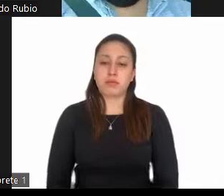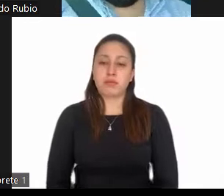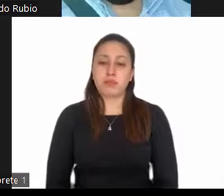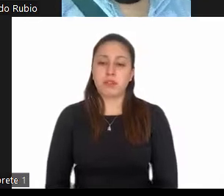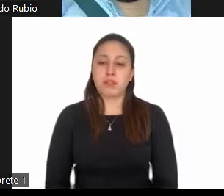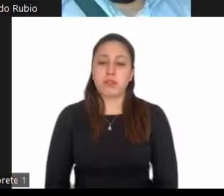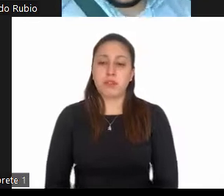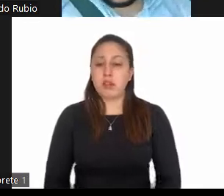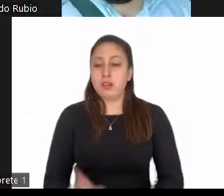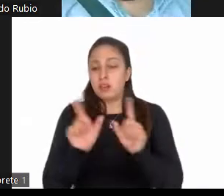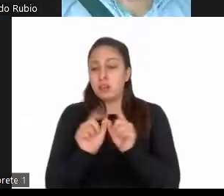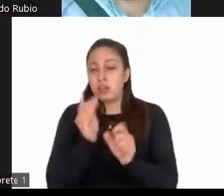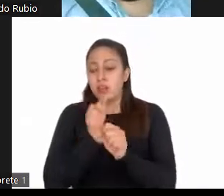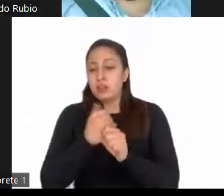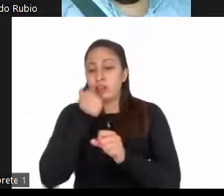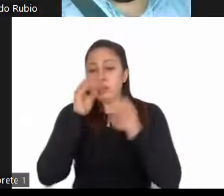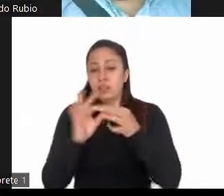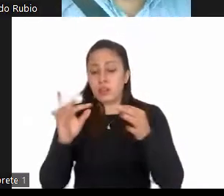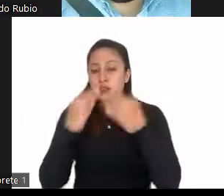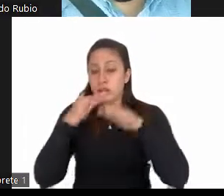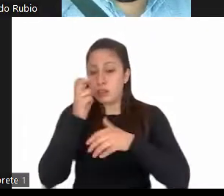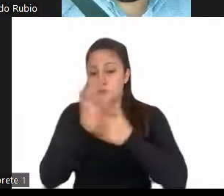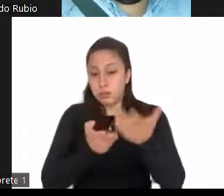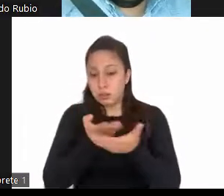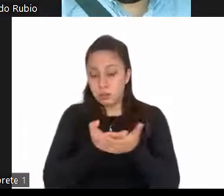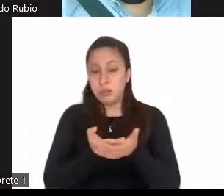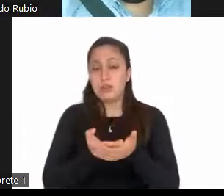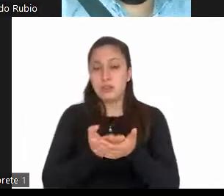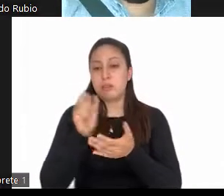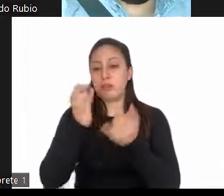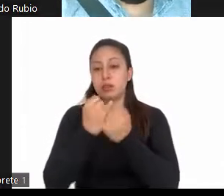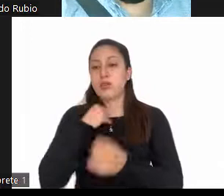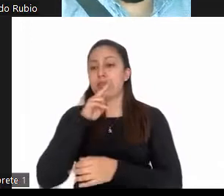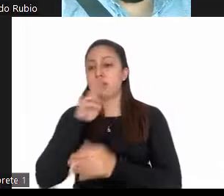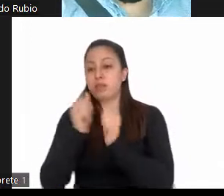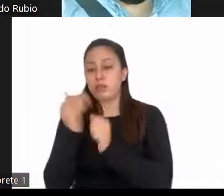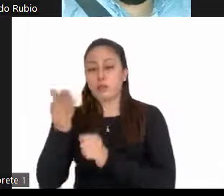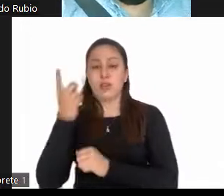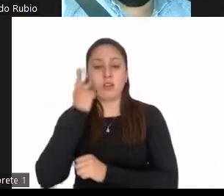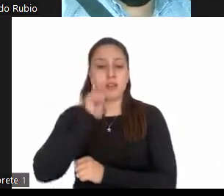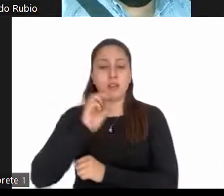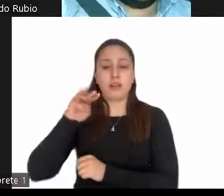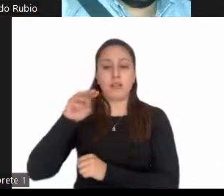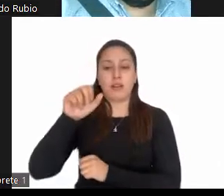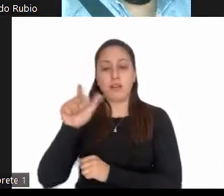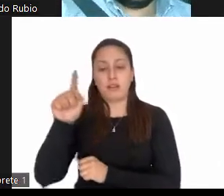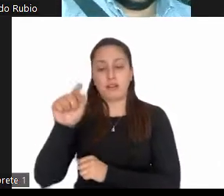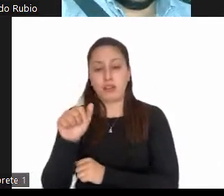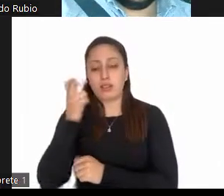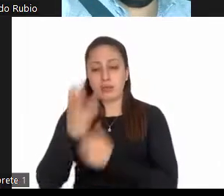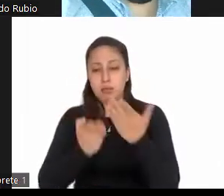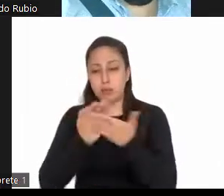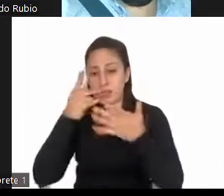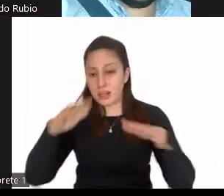posicionamiento respecto a la propuesta de dictamen y también una respuesta a la diputada Maxta González, que es una propuesta de